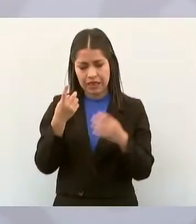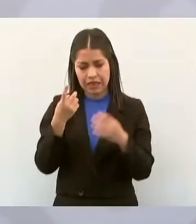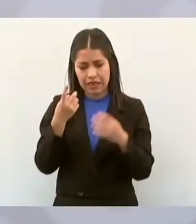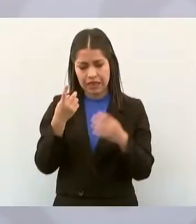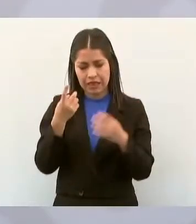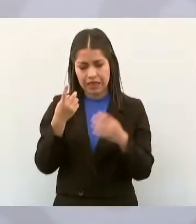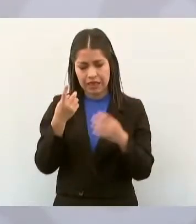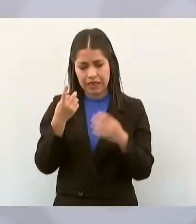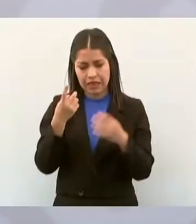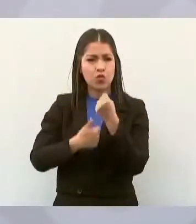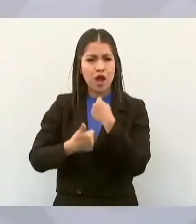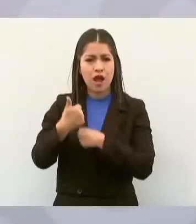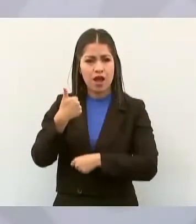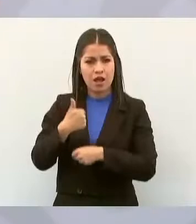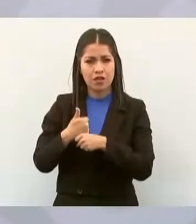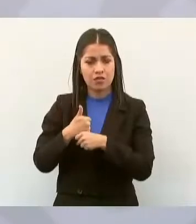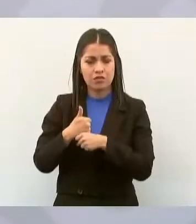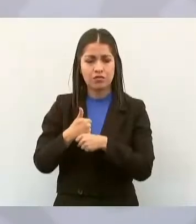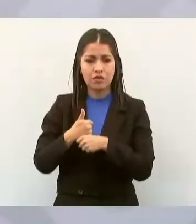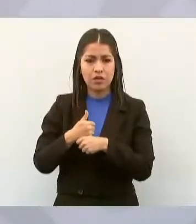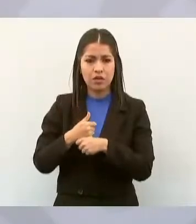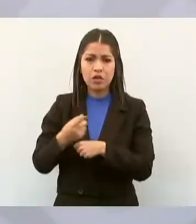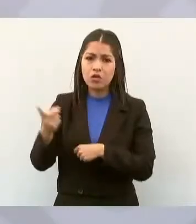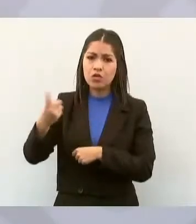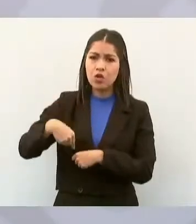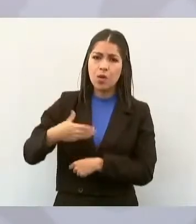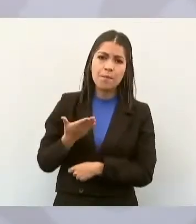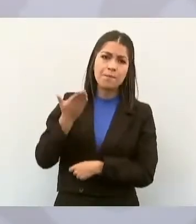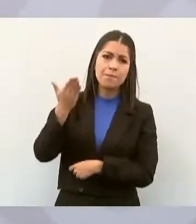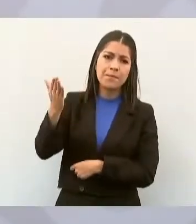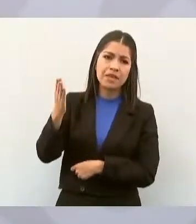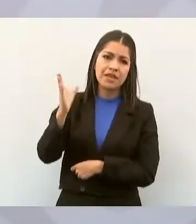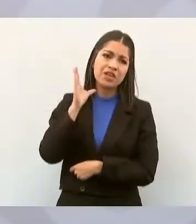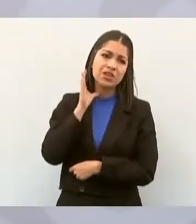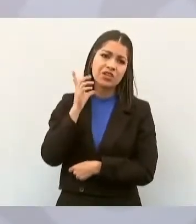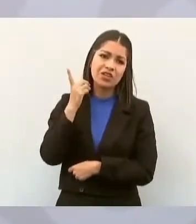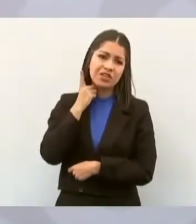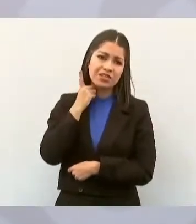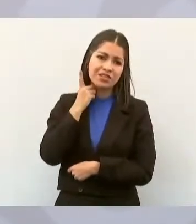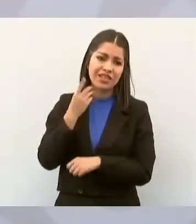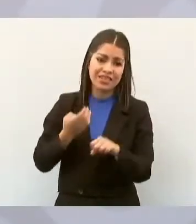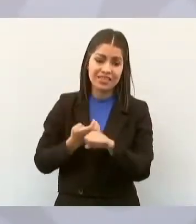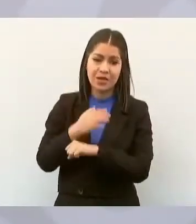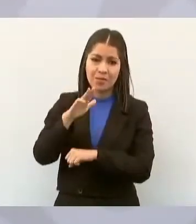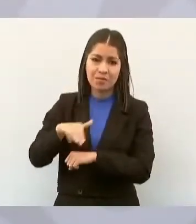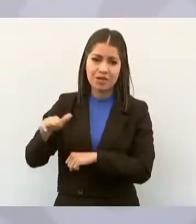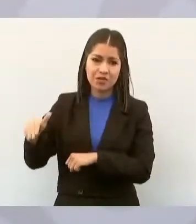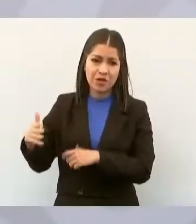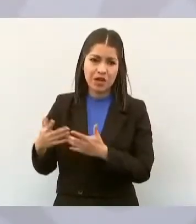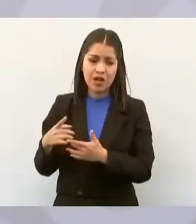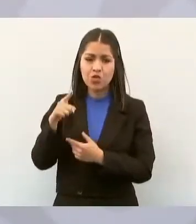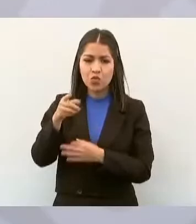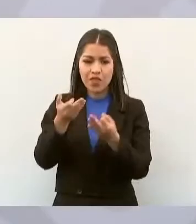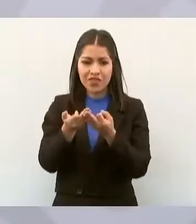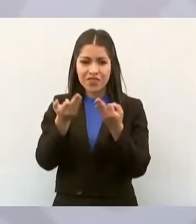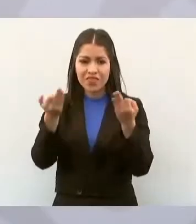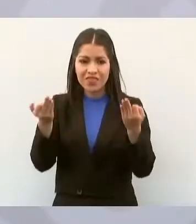año pasado le pedimos al Congreso del Estado de Michoacán desincorporar un